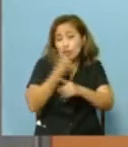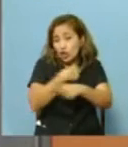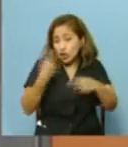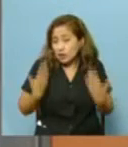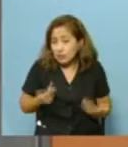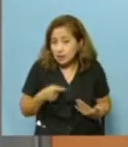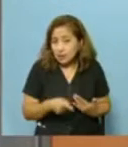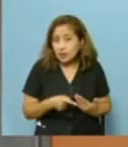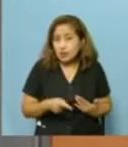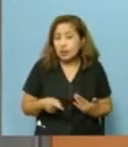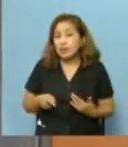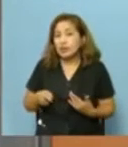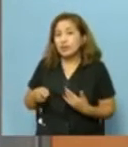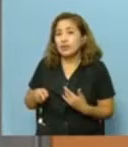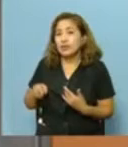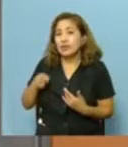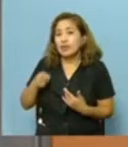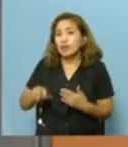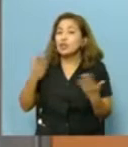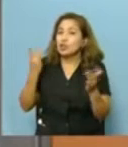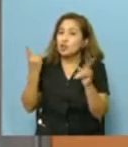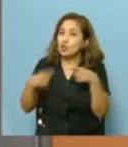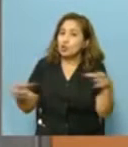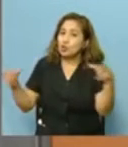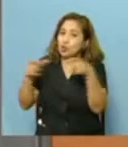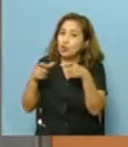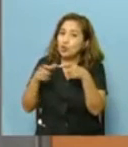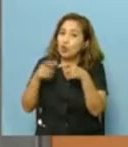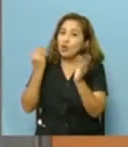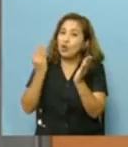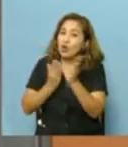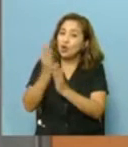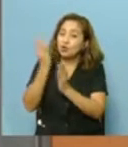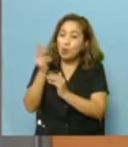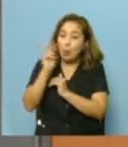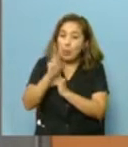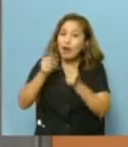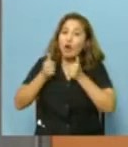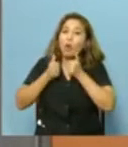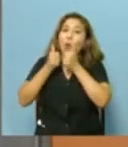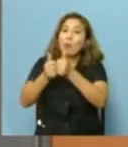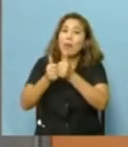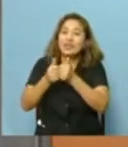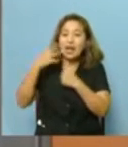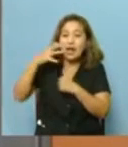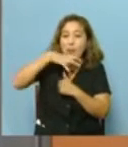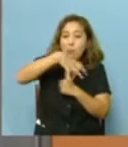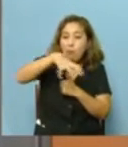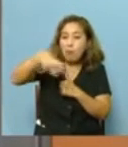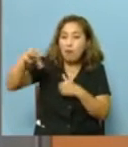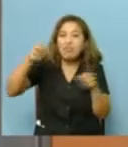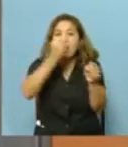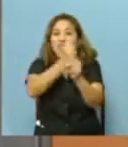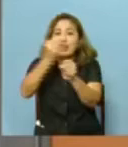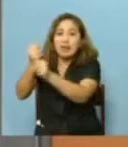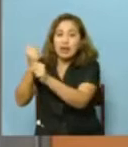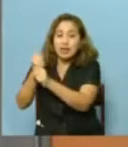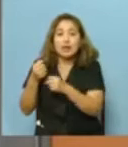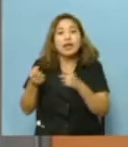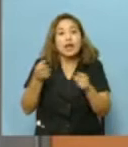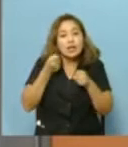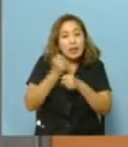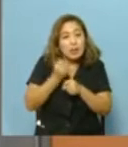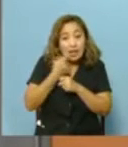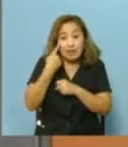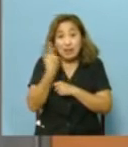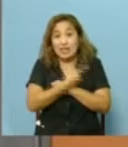mira nosotros estamos permanentemente no solamente siguiendo sino acompañando a cada sector de trabajadores que pelean si